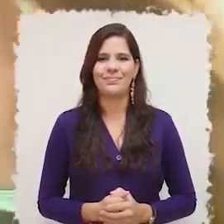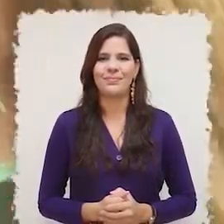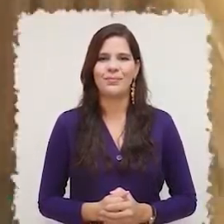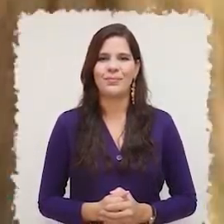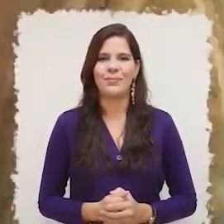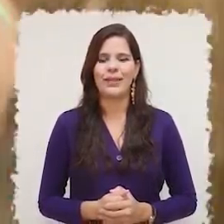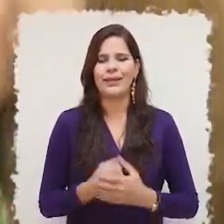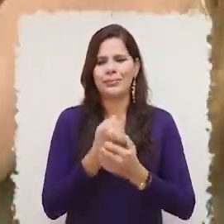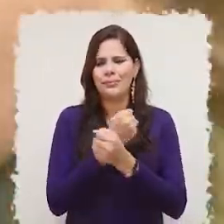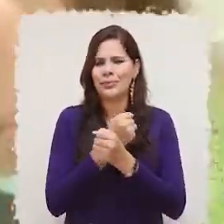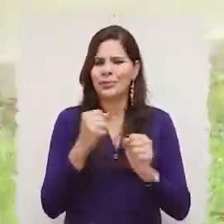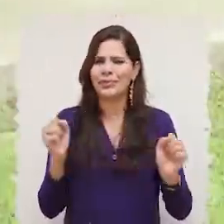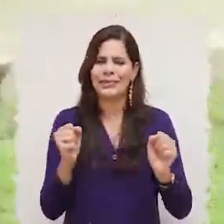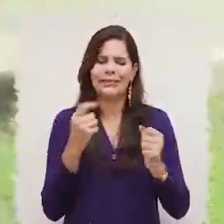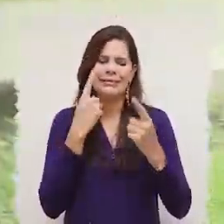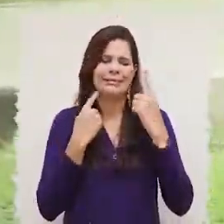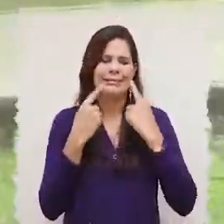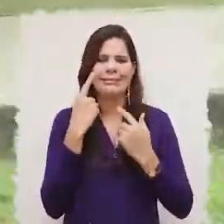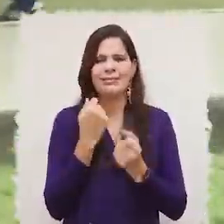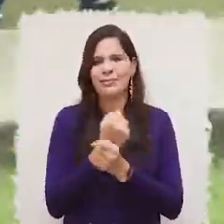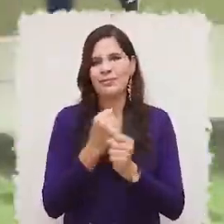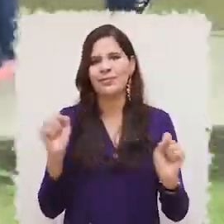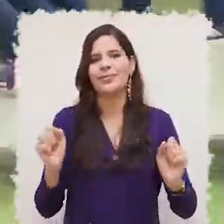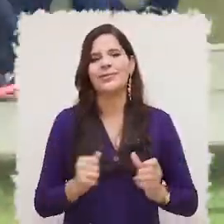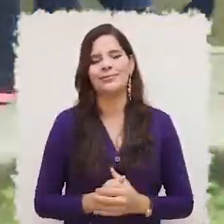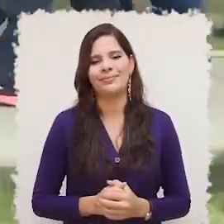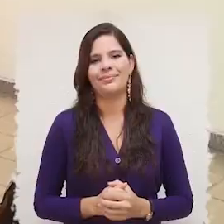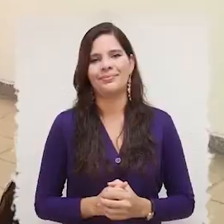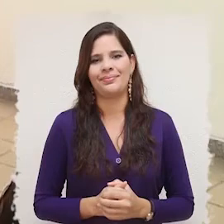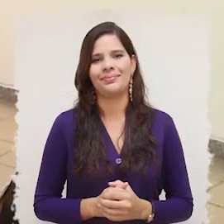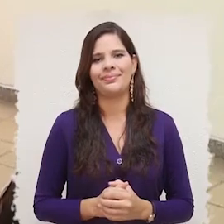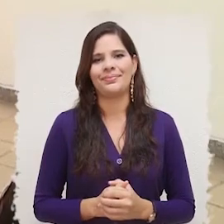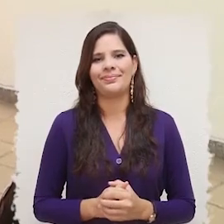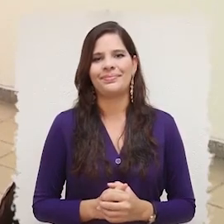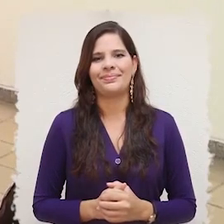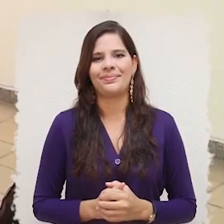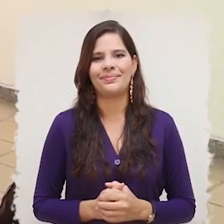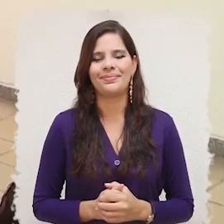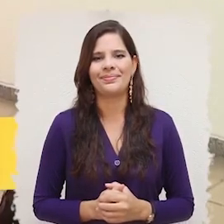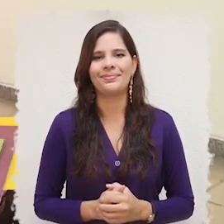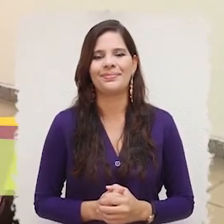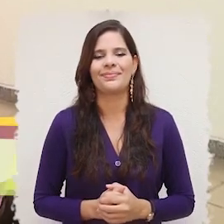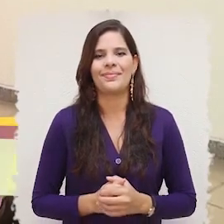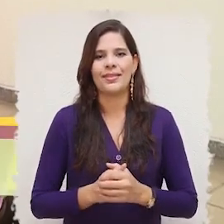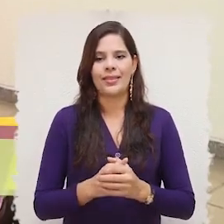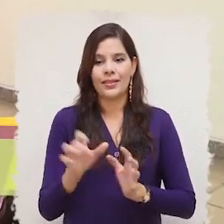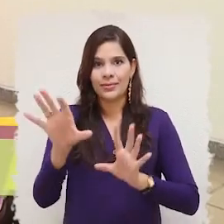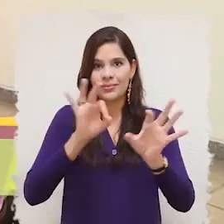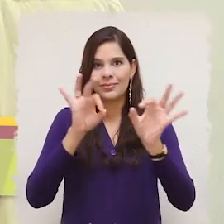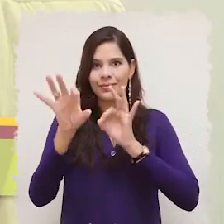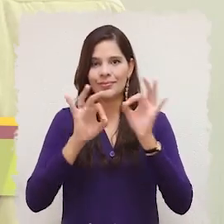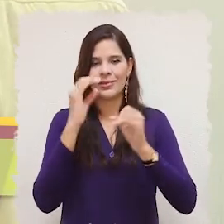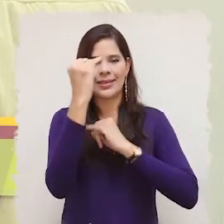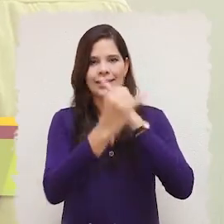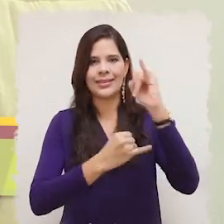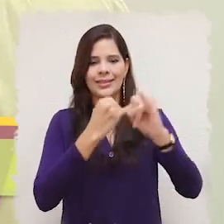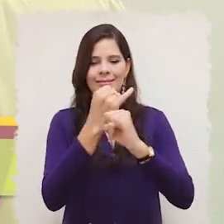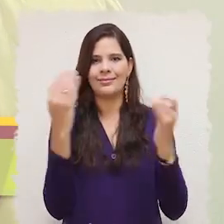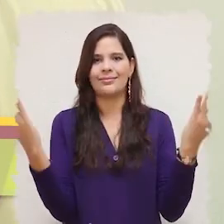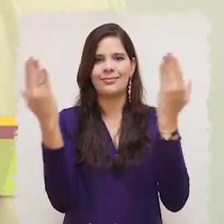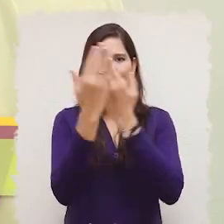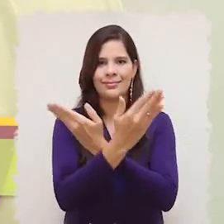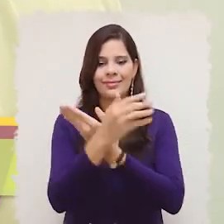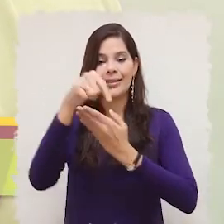¡Ay, no puedo con esto! ¿Qué tienes para decir? Como parte del proceso de consolidación de la dimensión internacional, la Universidad